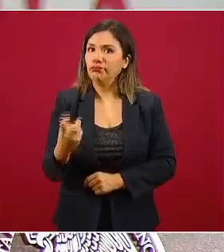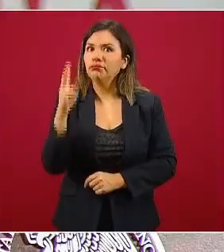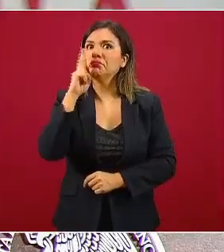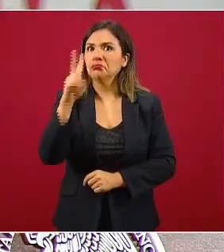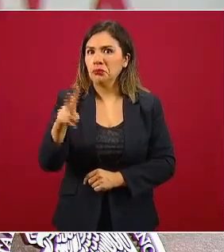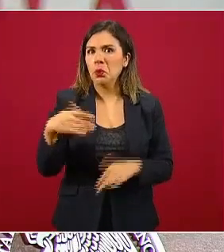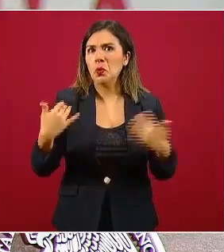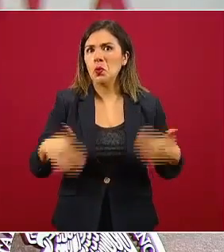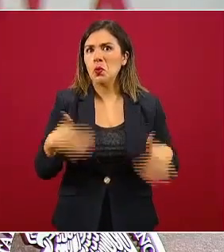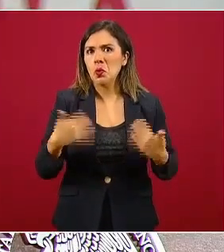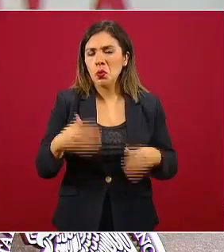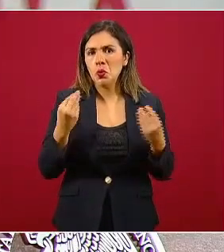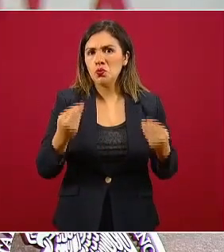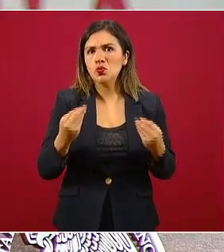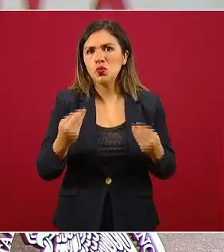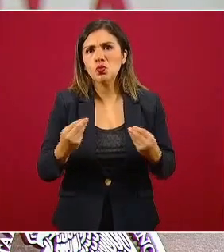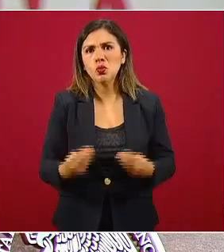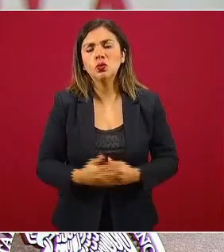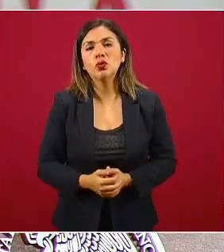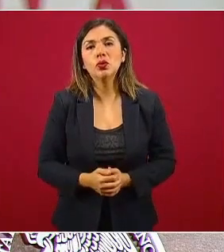considerable.